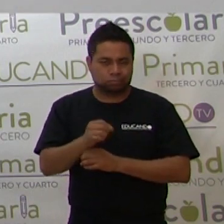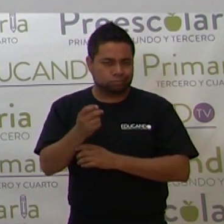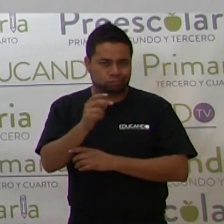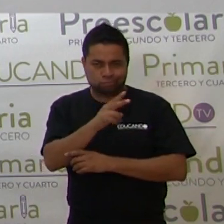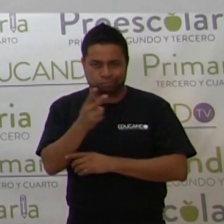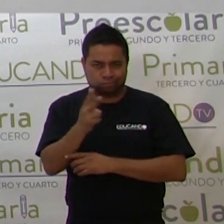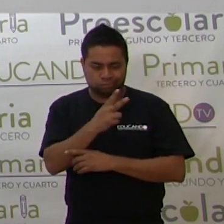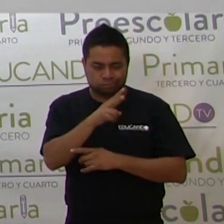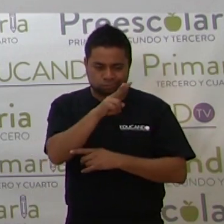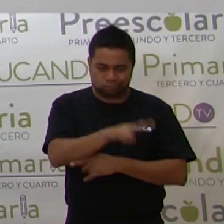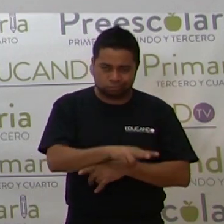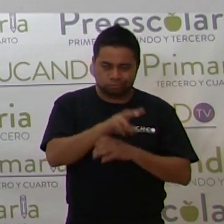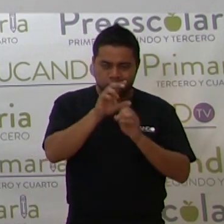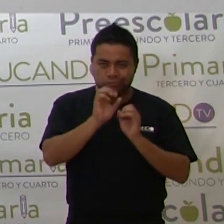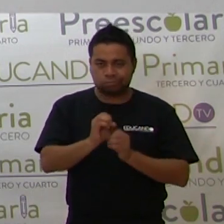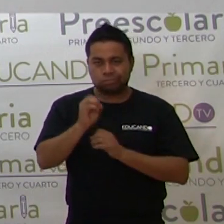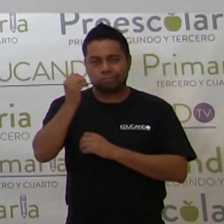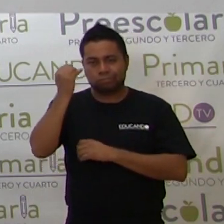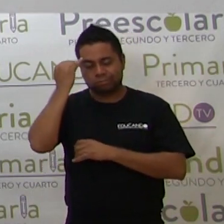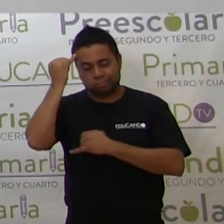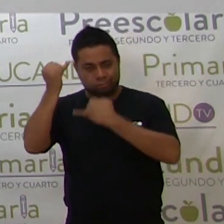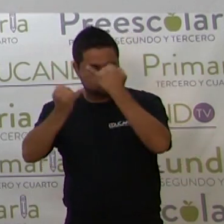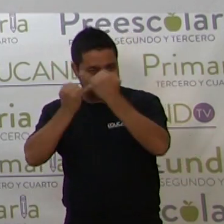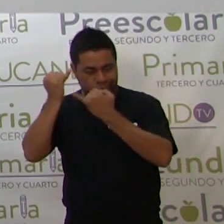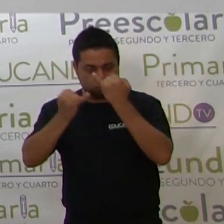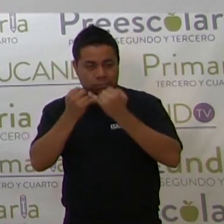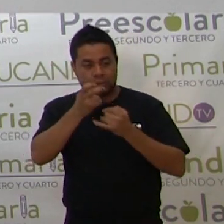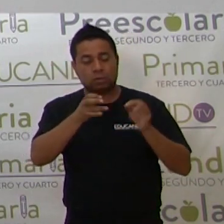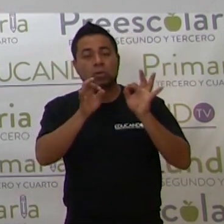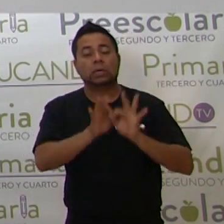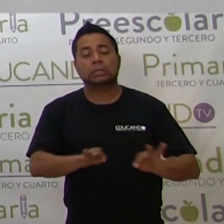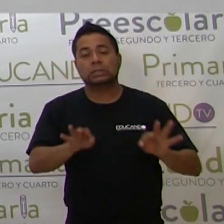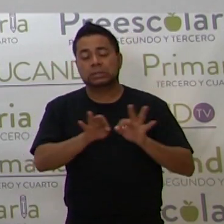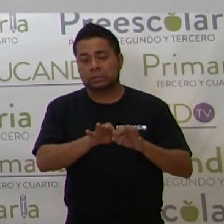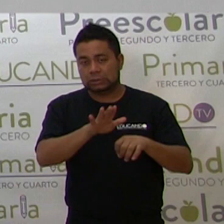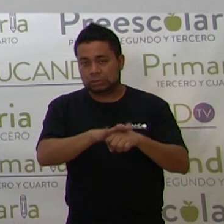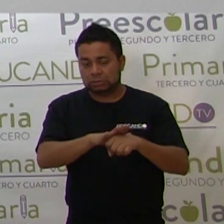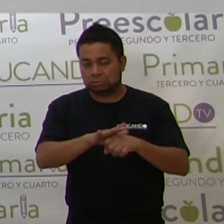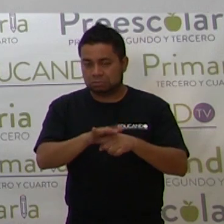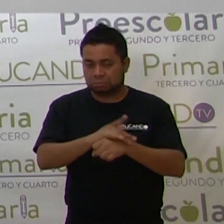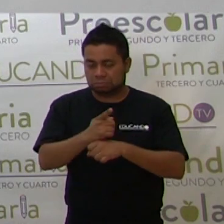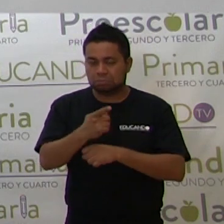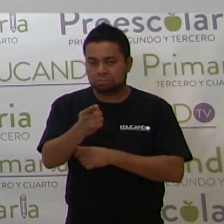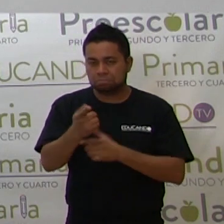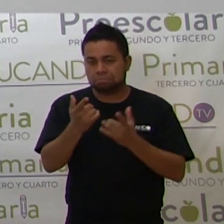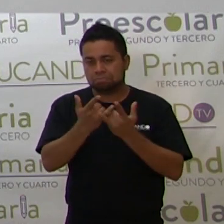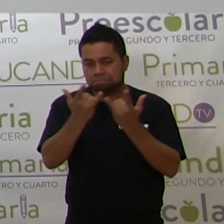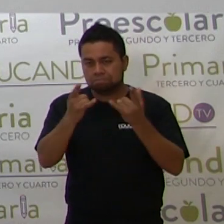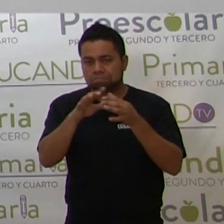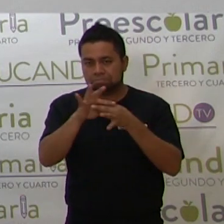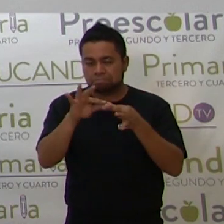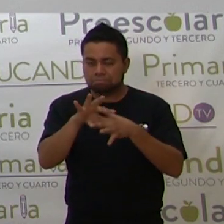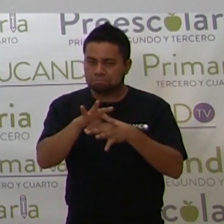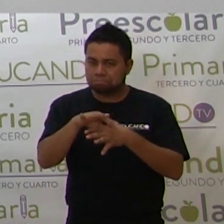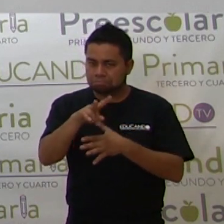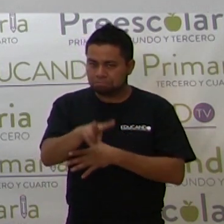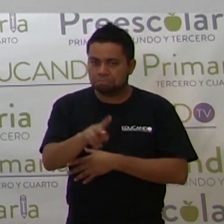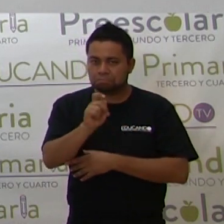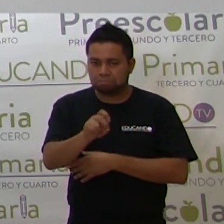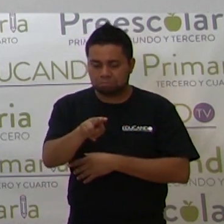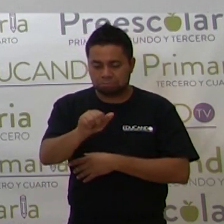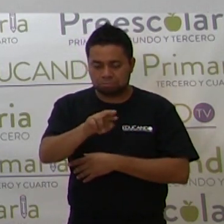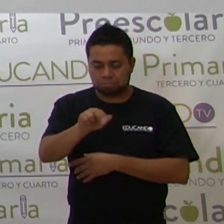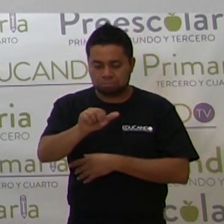imaginaria. Esta parte es importante porque cuando hablamos de una historia real, la narración